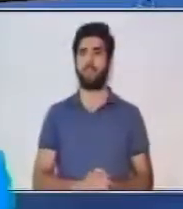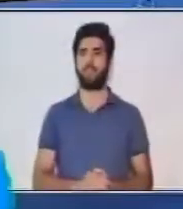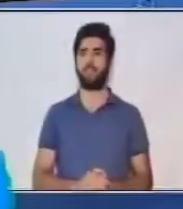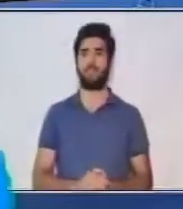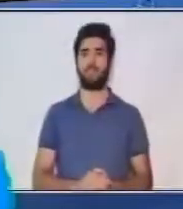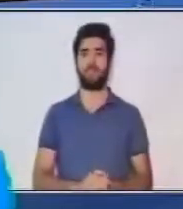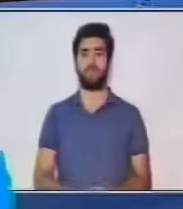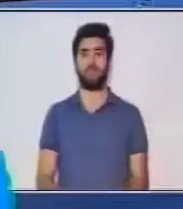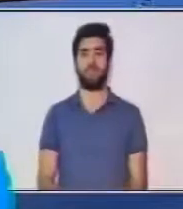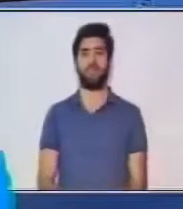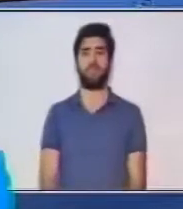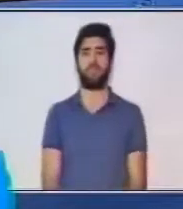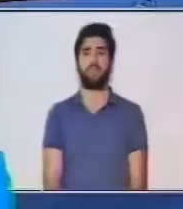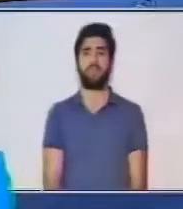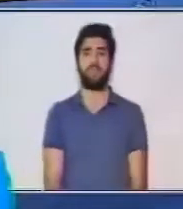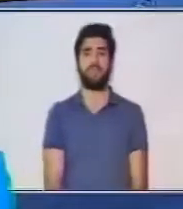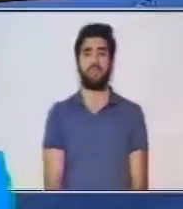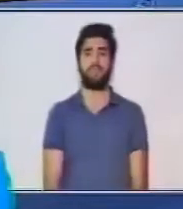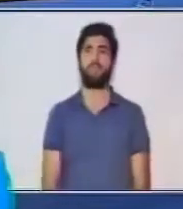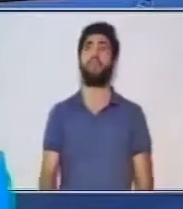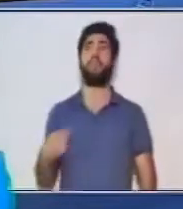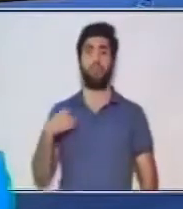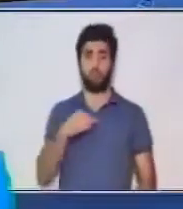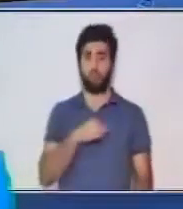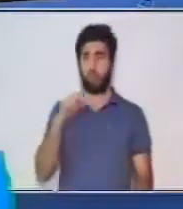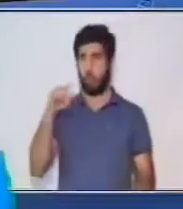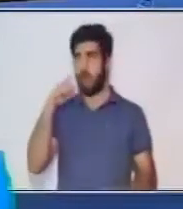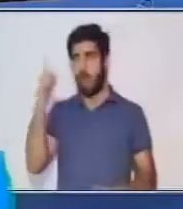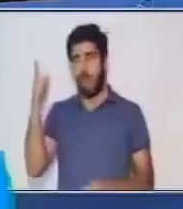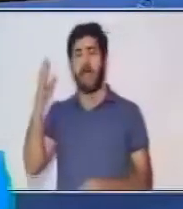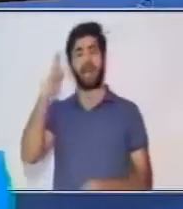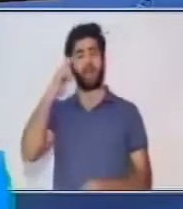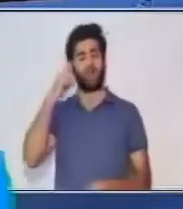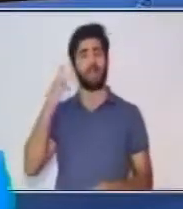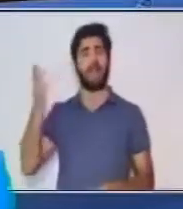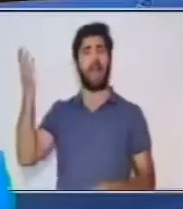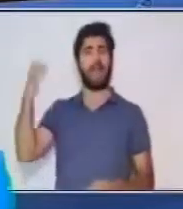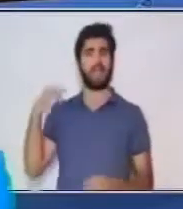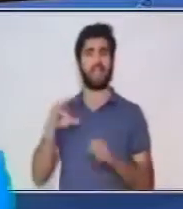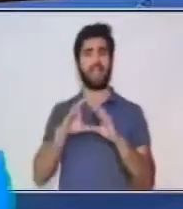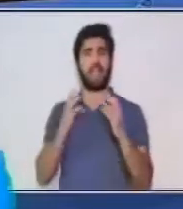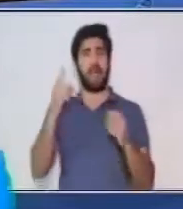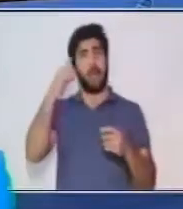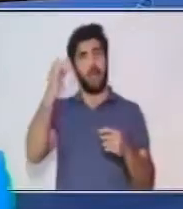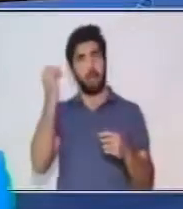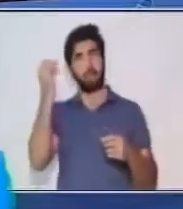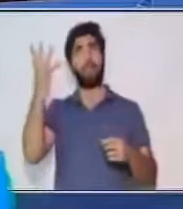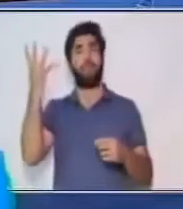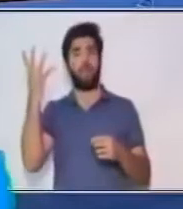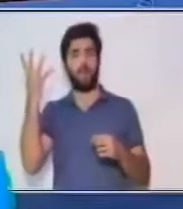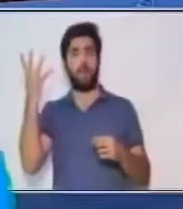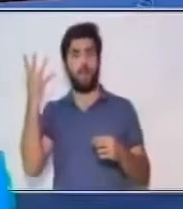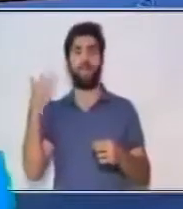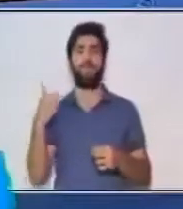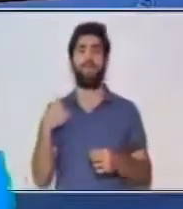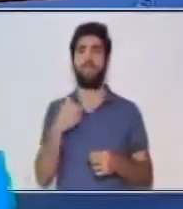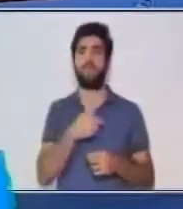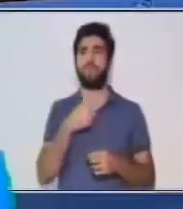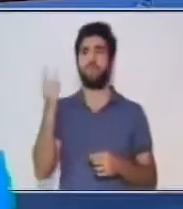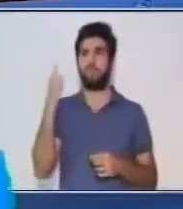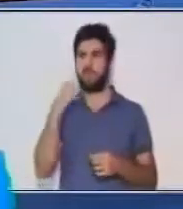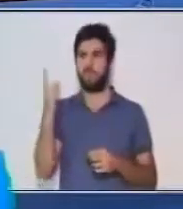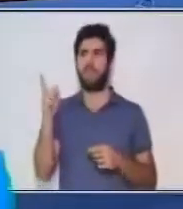Vamos a activar nuestros conocimientos previos y vamos a definir qué es